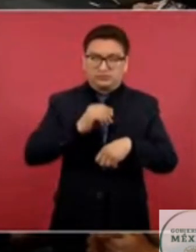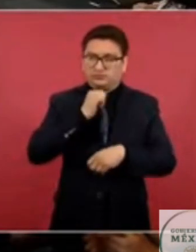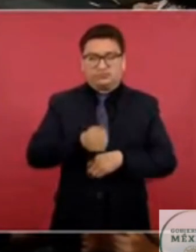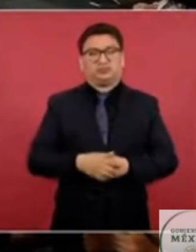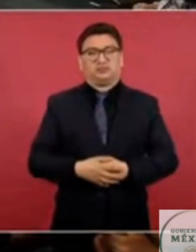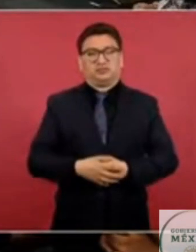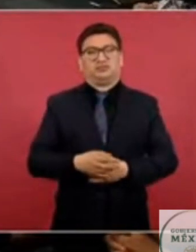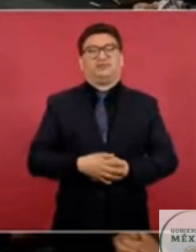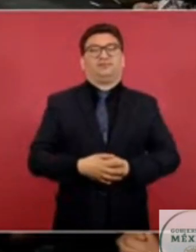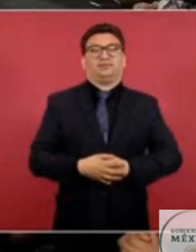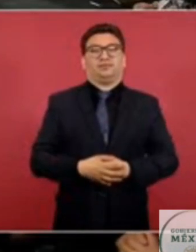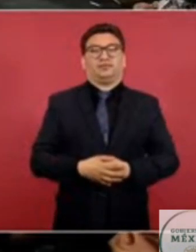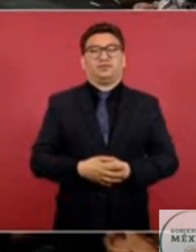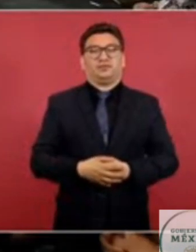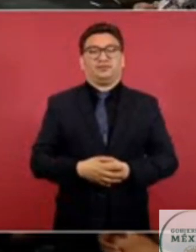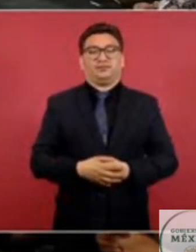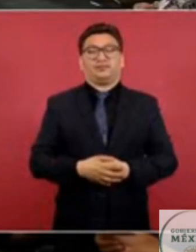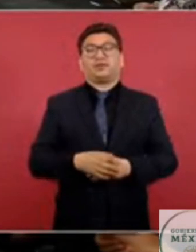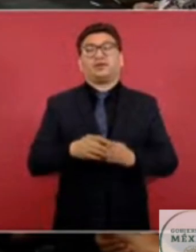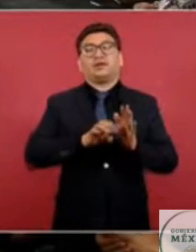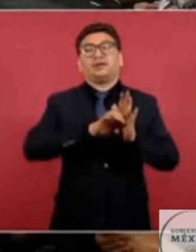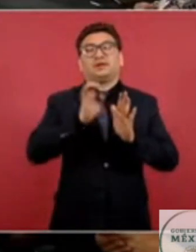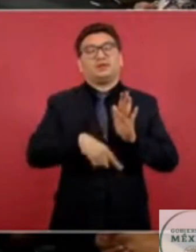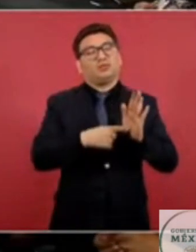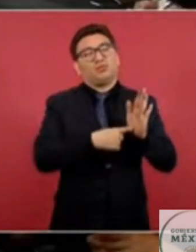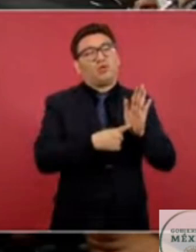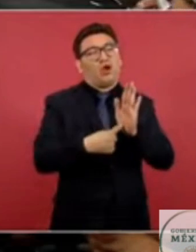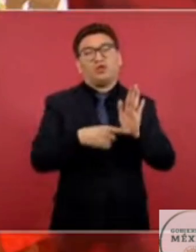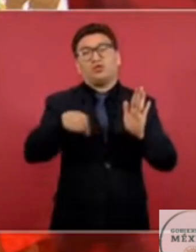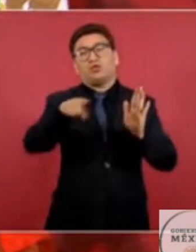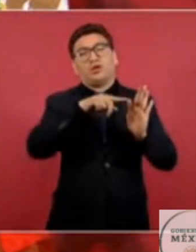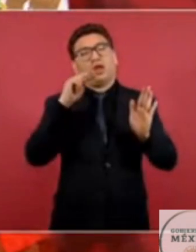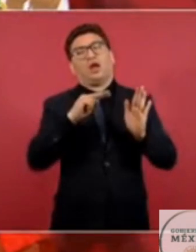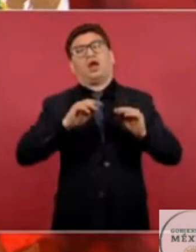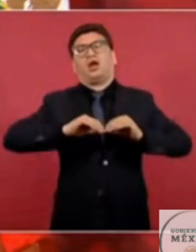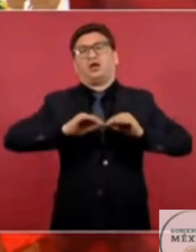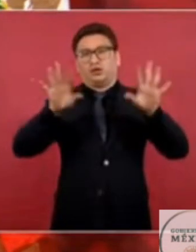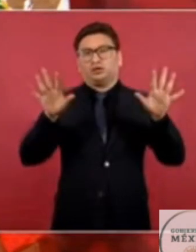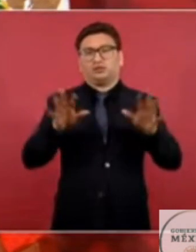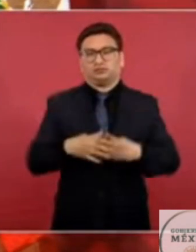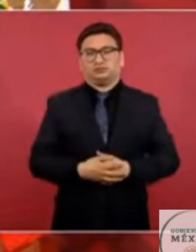Y el ejemplo más claro,